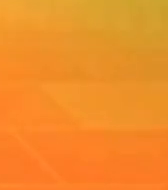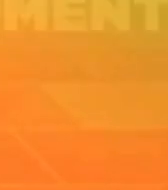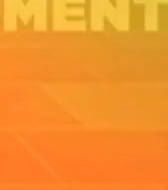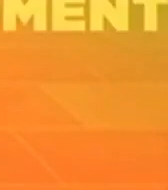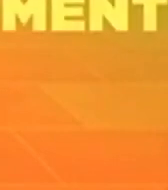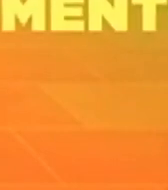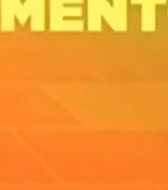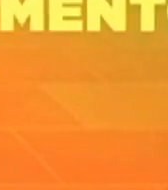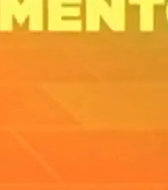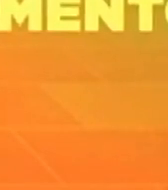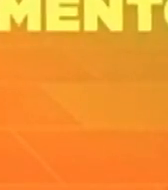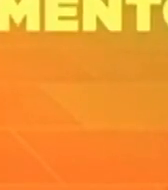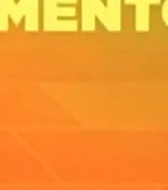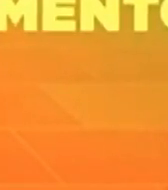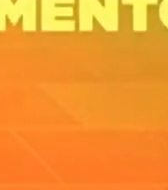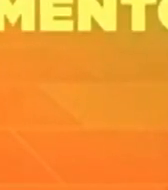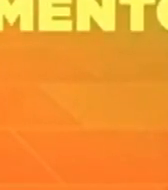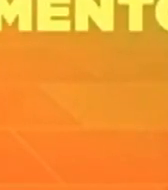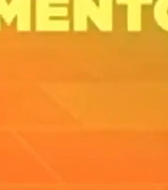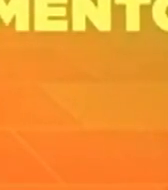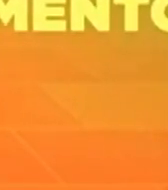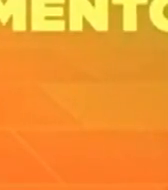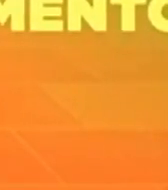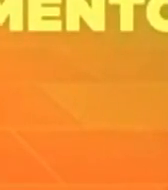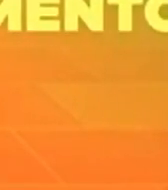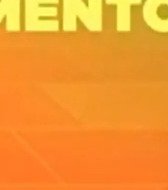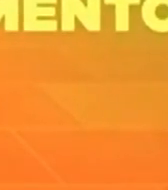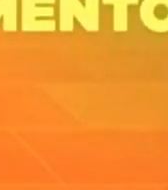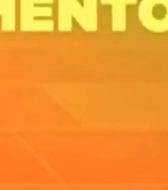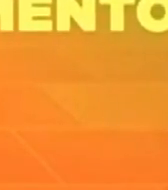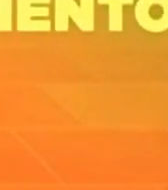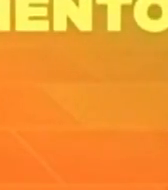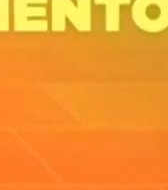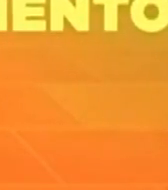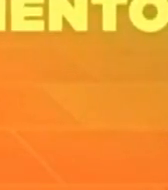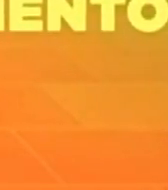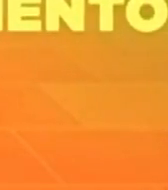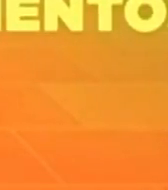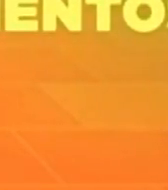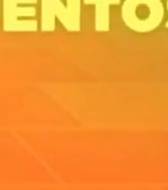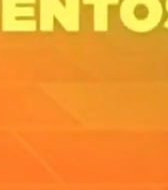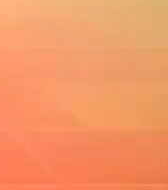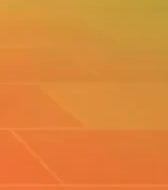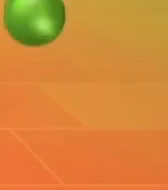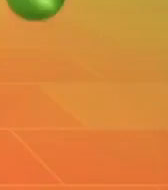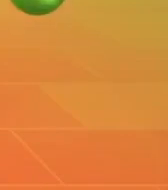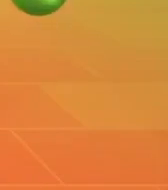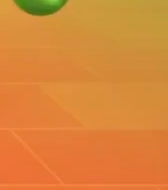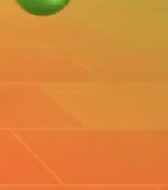Compartilo, compartilo todo. Con Loto se disfruta en Navidad. Loto.